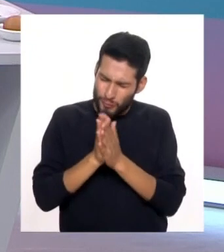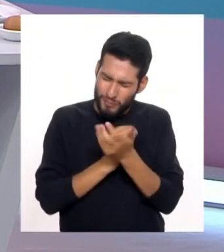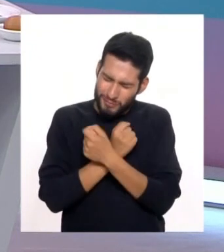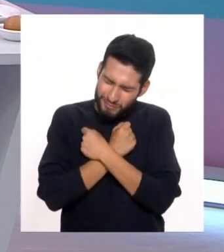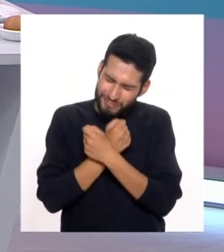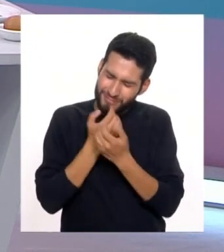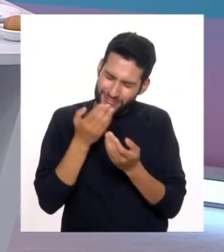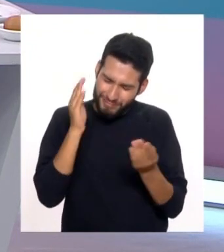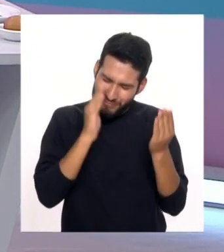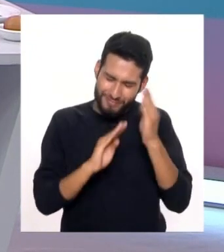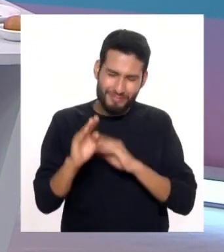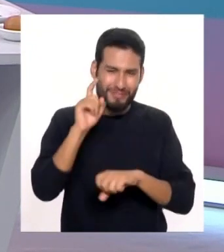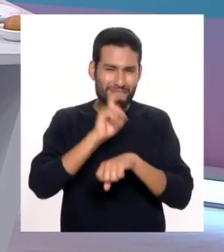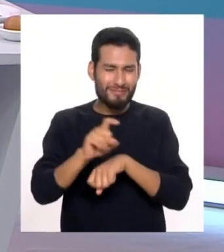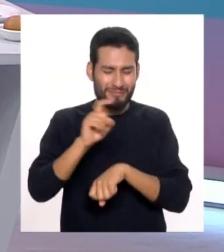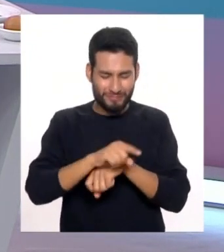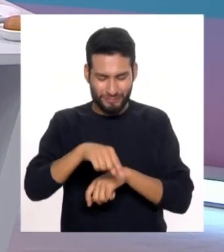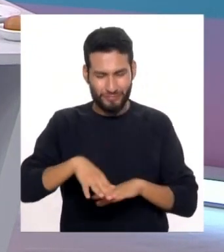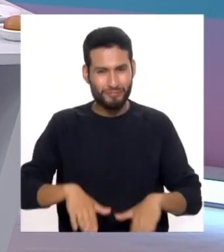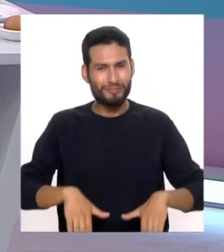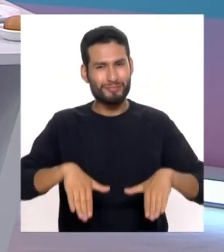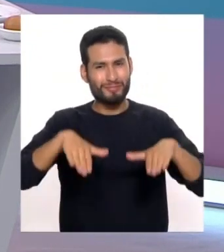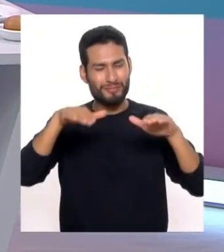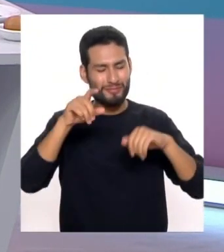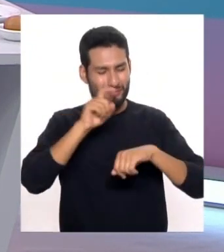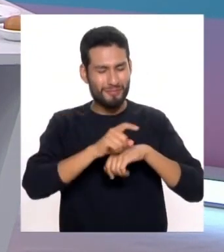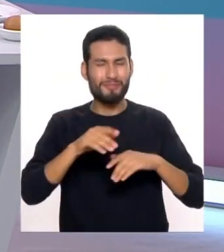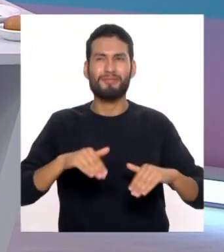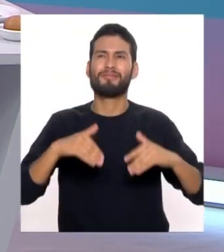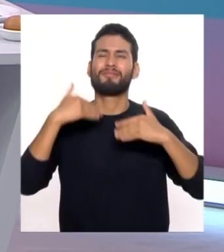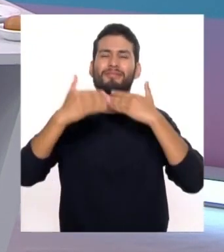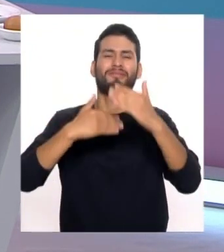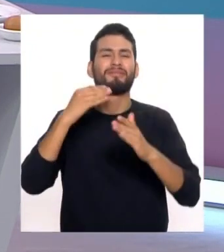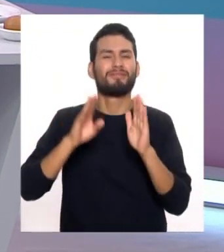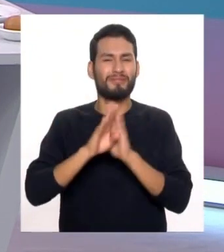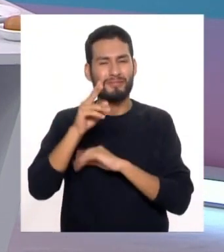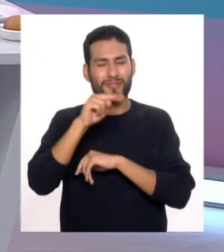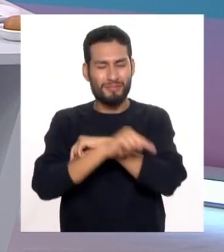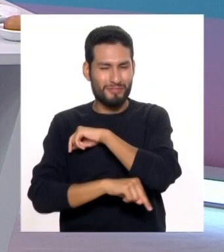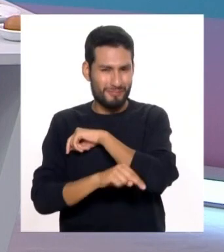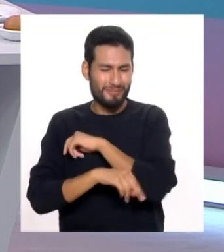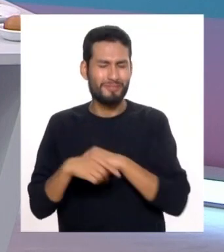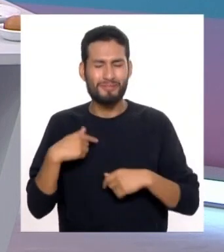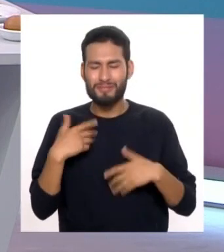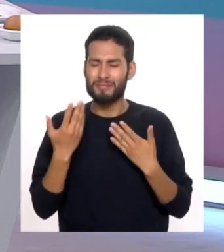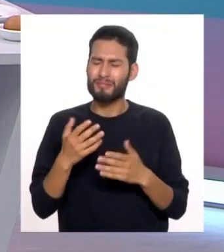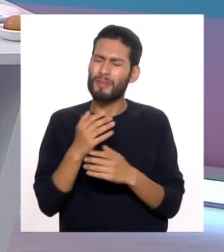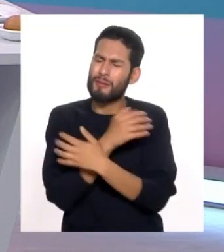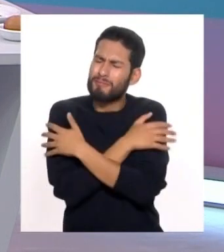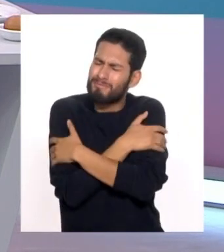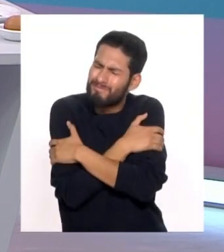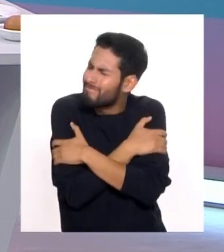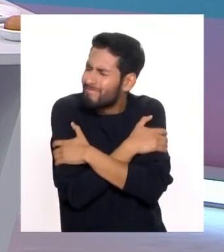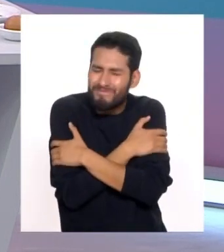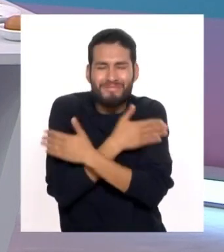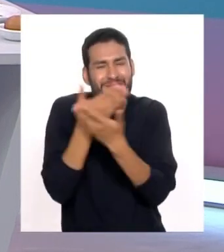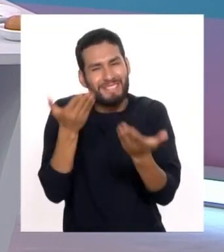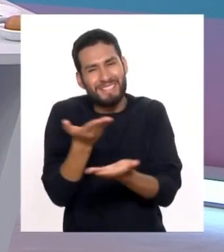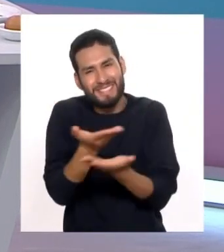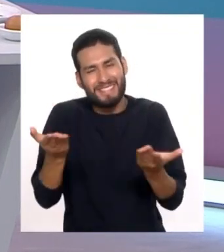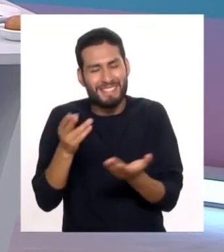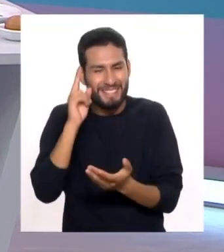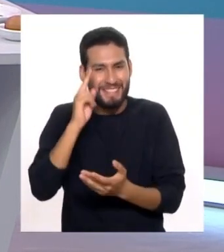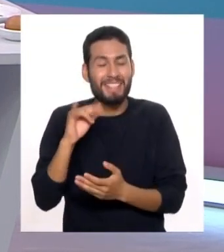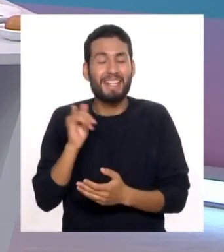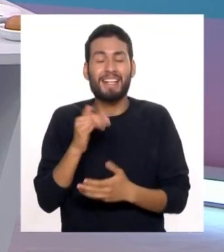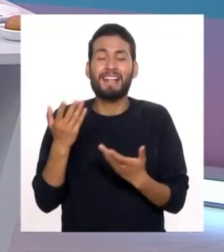se preocupan por el desarrollo de nuestra nación. Un maravilloso saludo, un abrazo a todos ustedes y por